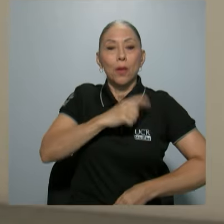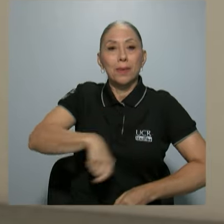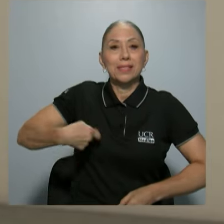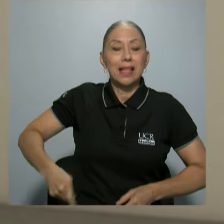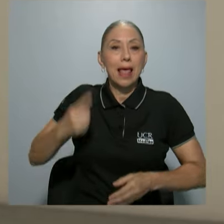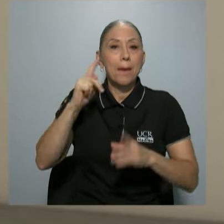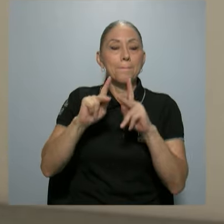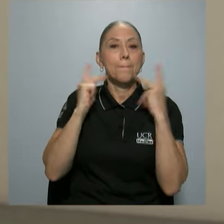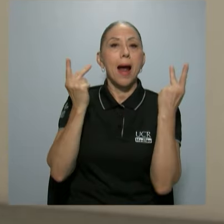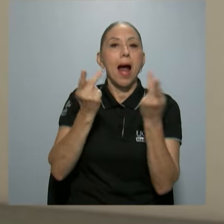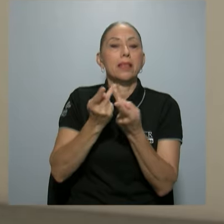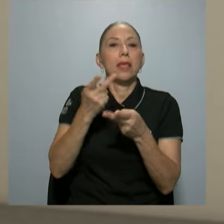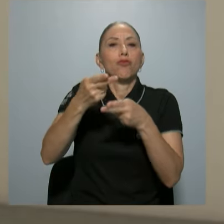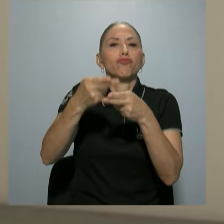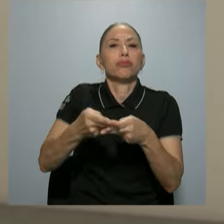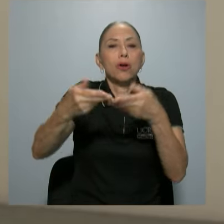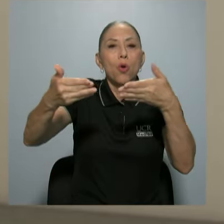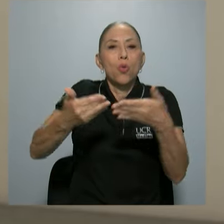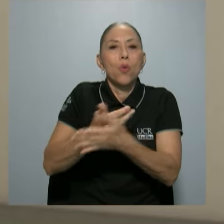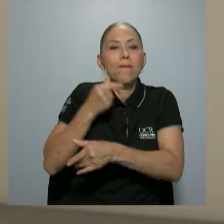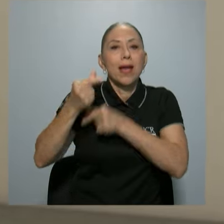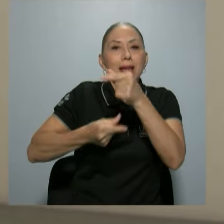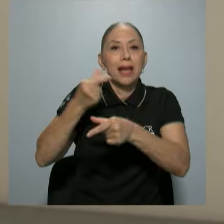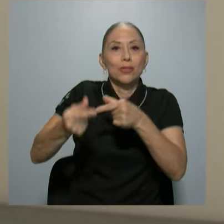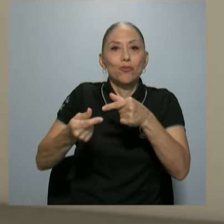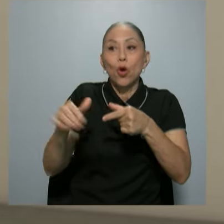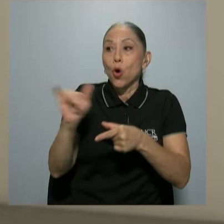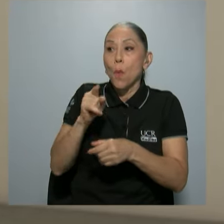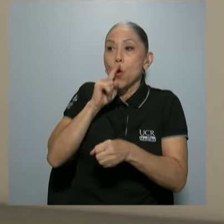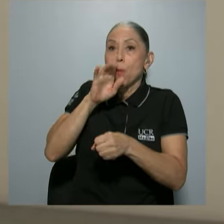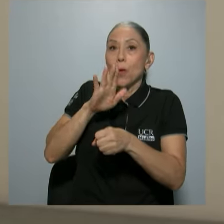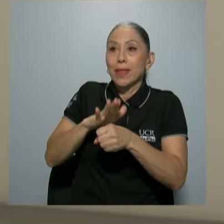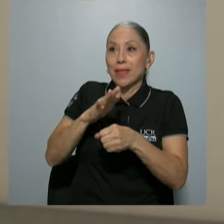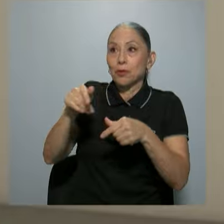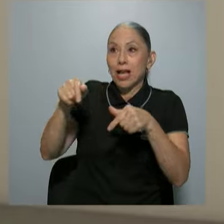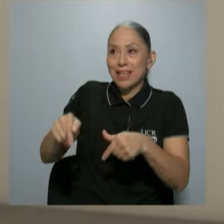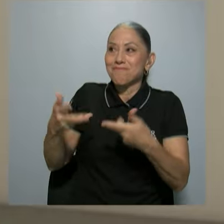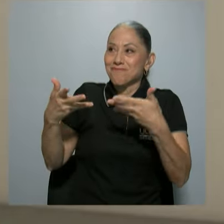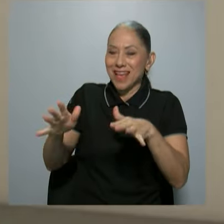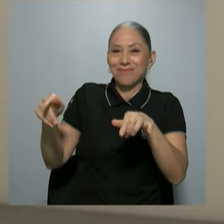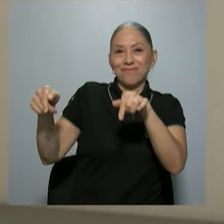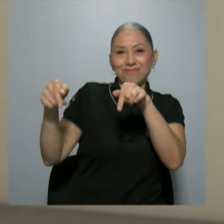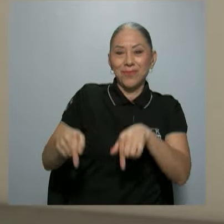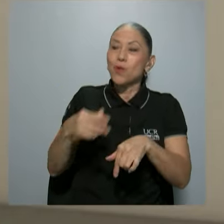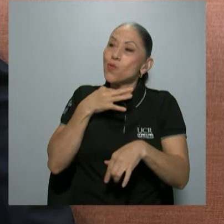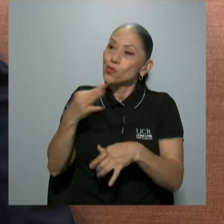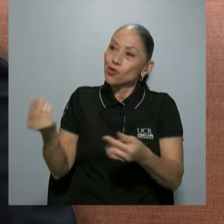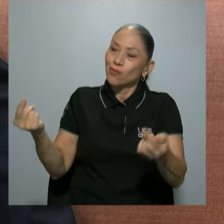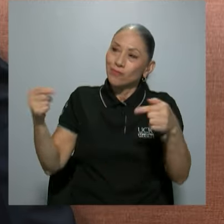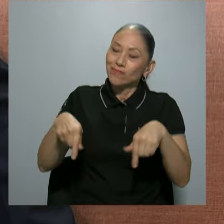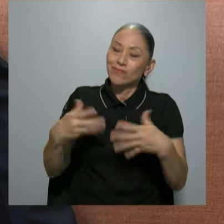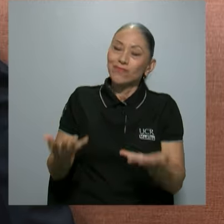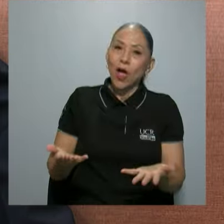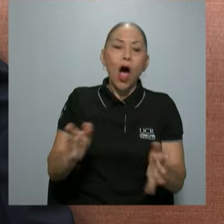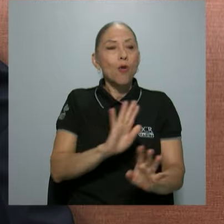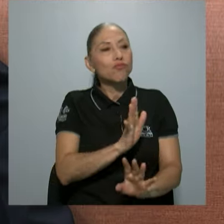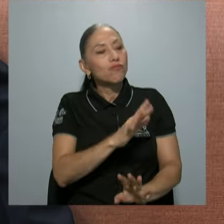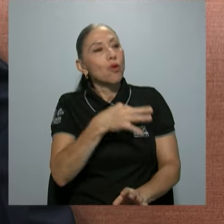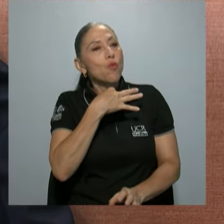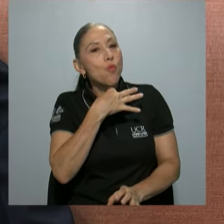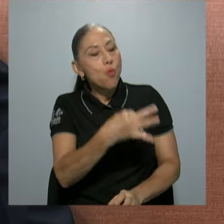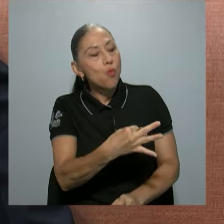Nueva Generación. Lo tenemos aquí, como lo prometimos al inicio del programa. Un gusto tenerlo aquí, Fernando. No, Laura, el gusto y el